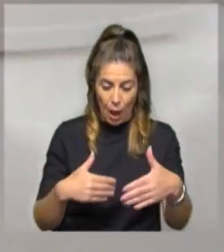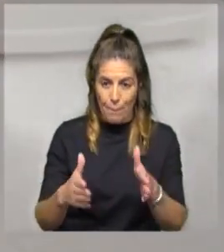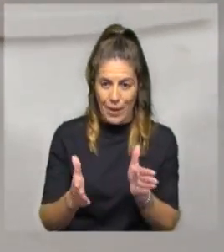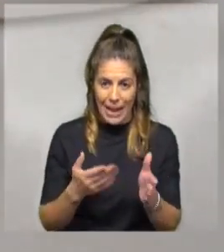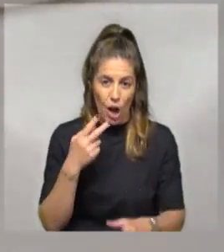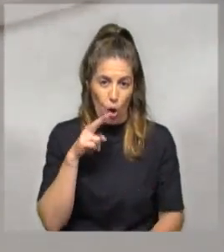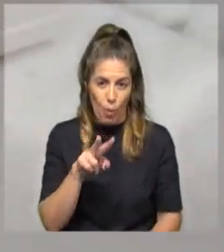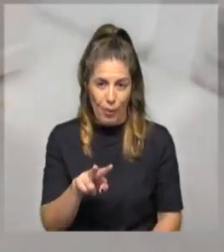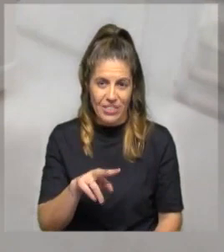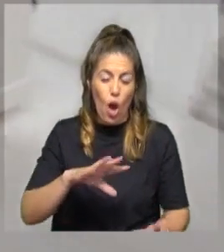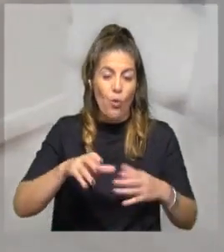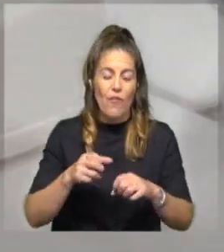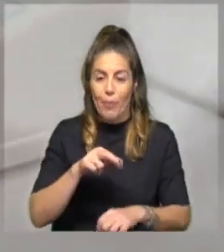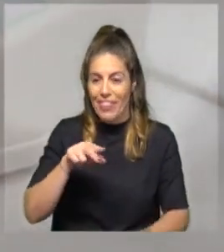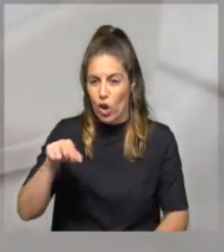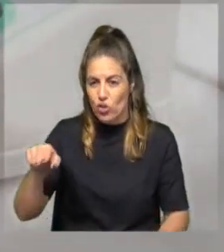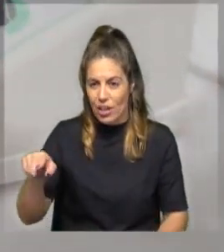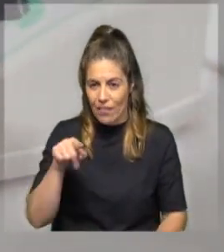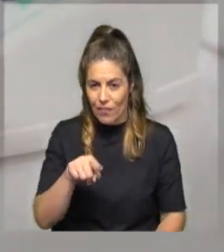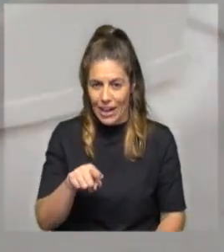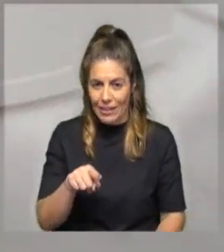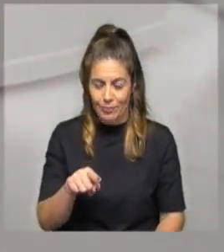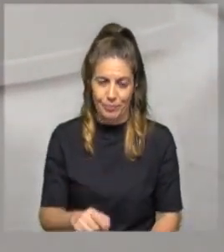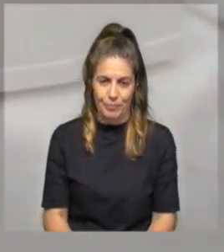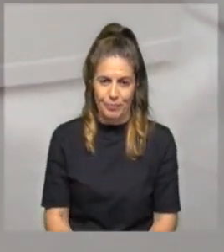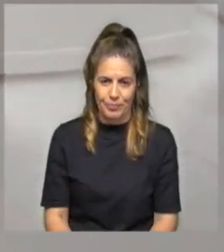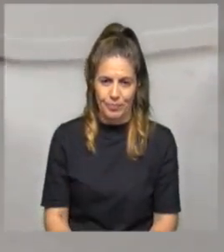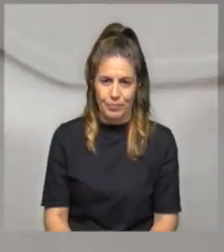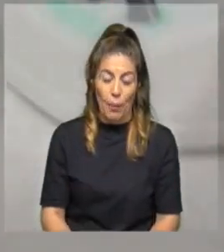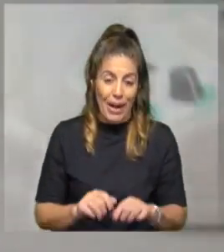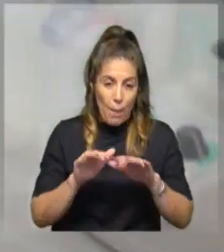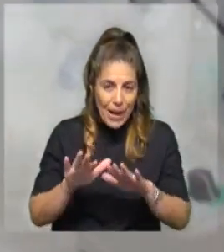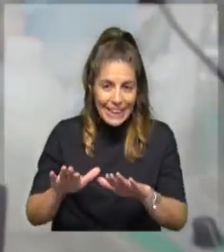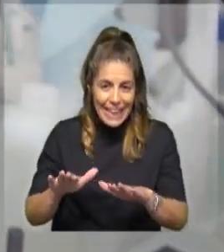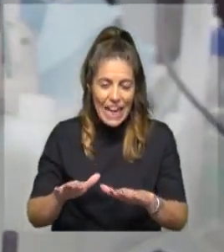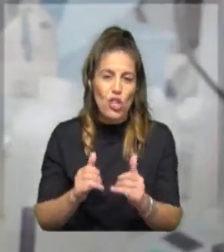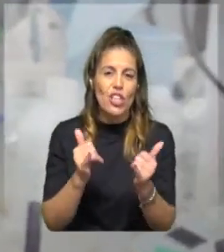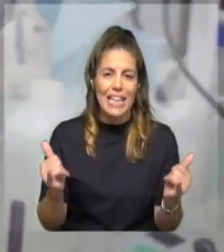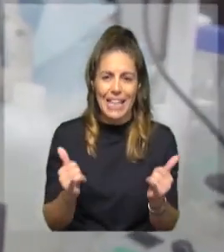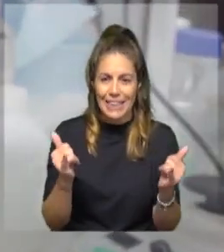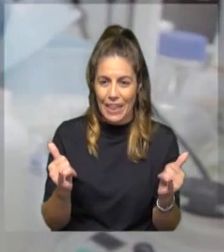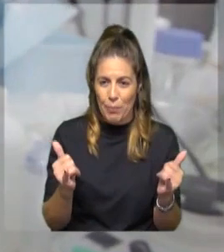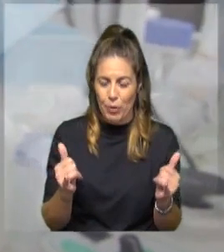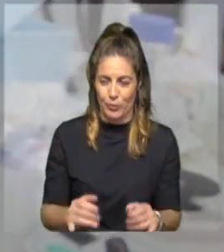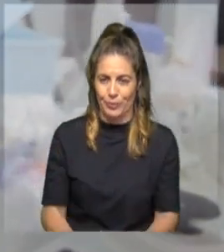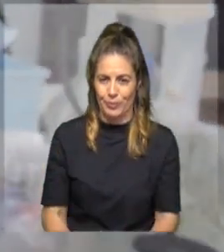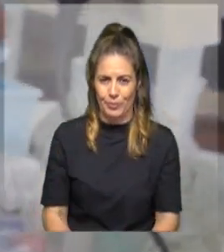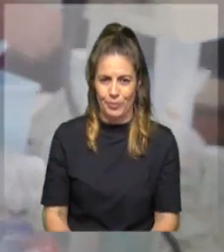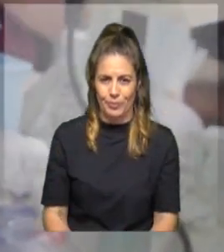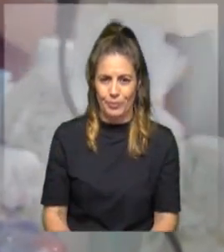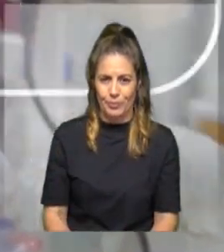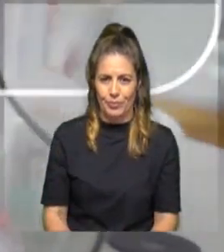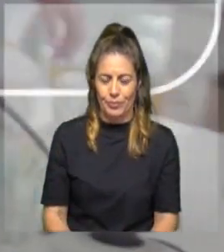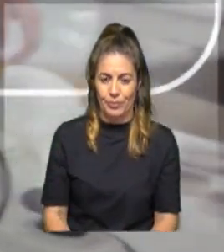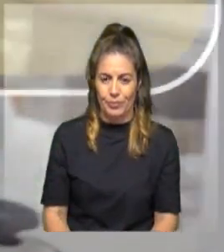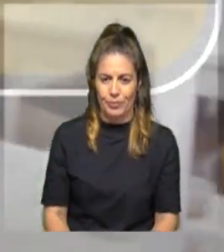ustedes ven acá. Es una forma de conservar los cultivos, ¿no? Para mantenerlos en el tiempo sin que pasen. Si nosotros venimos